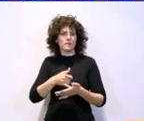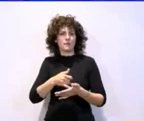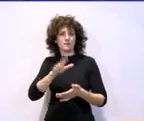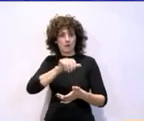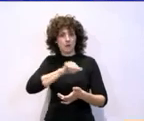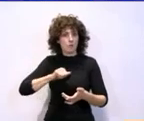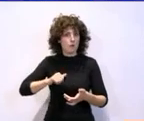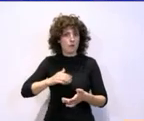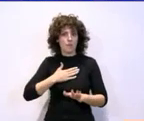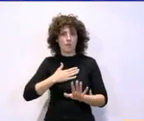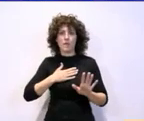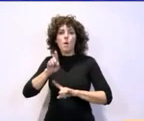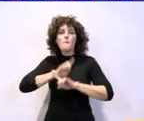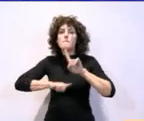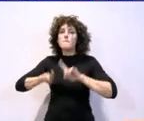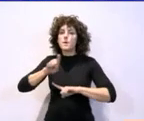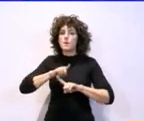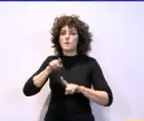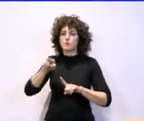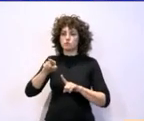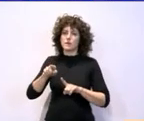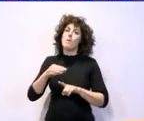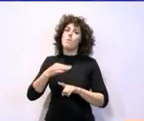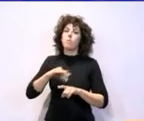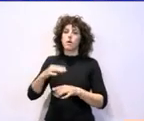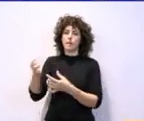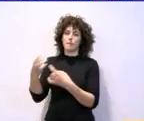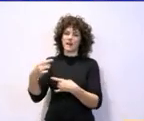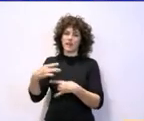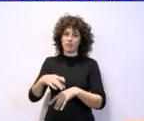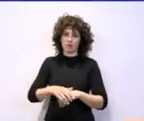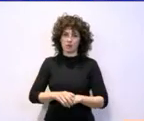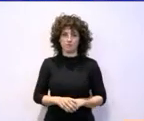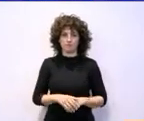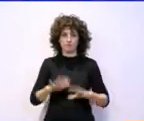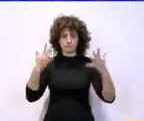Igual el problema lo tienen los flujos migratorios.